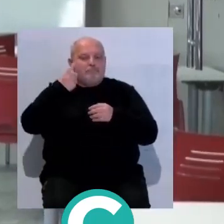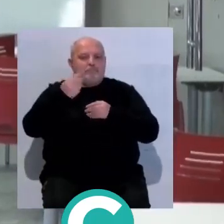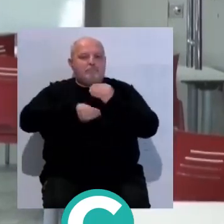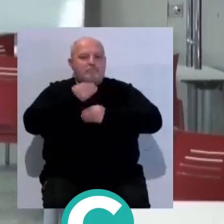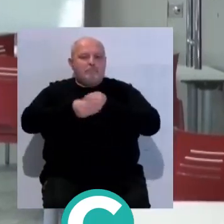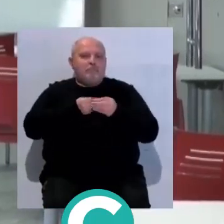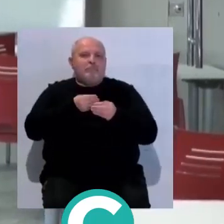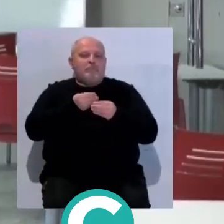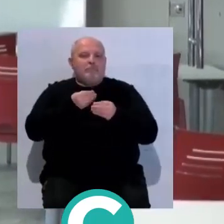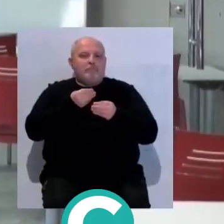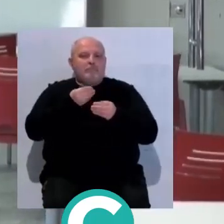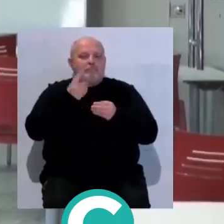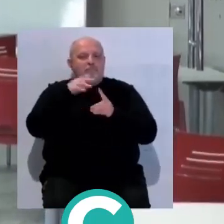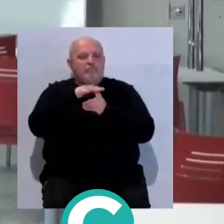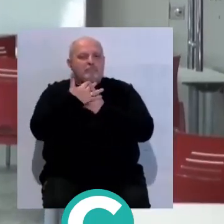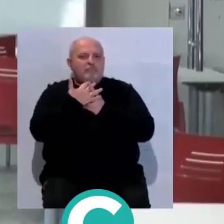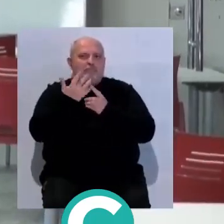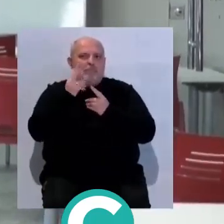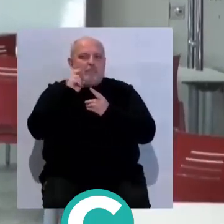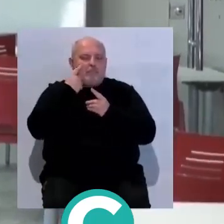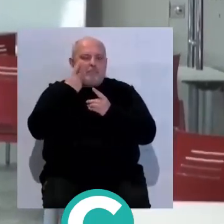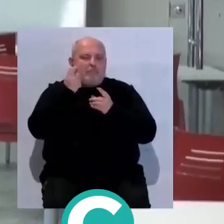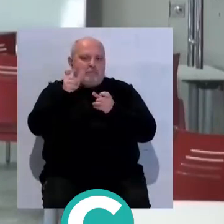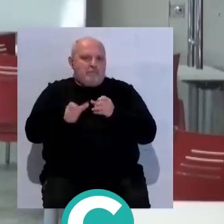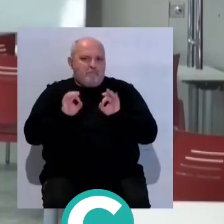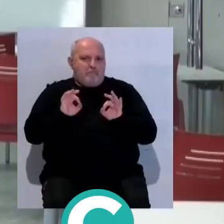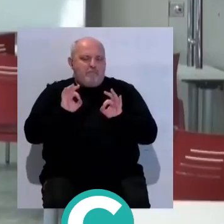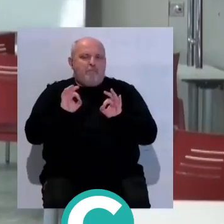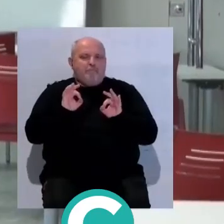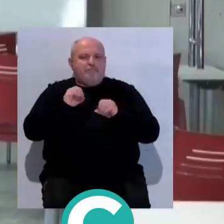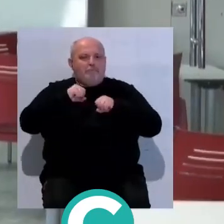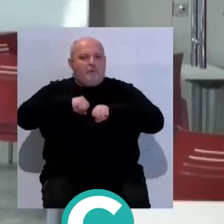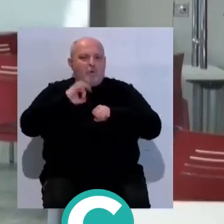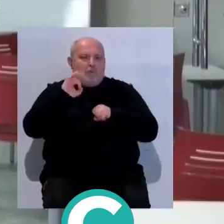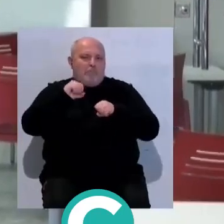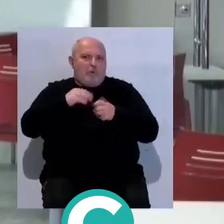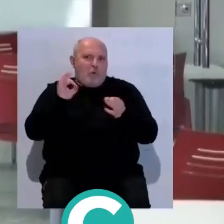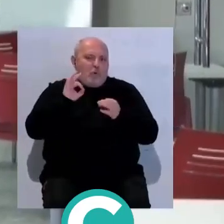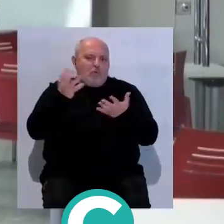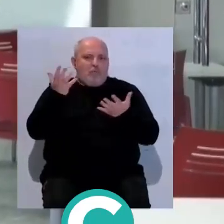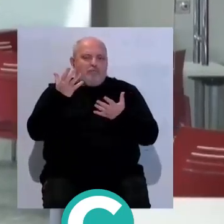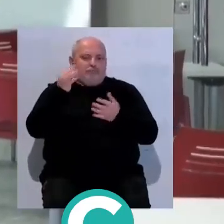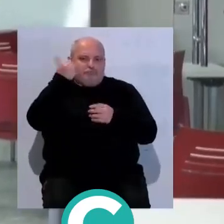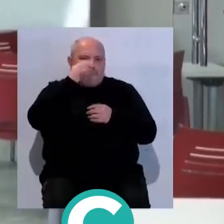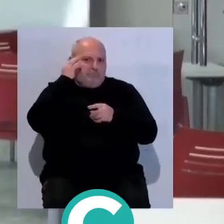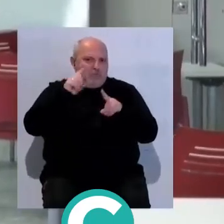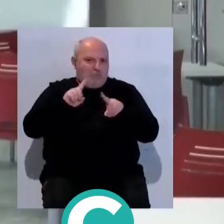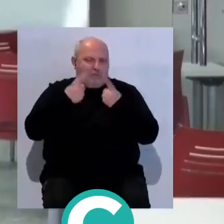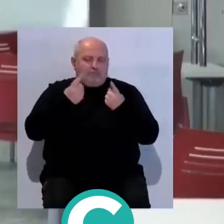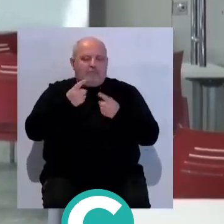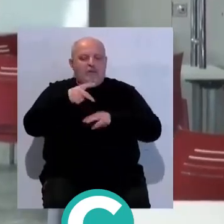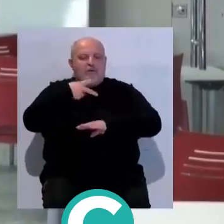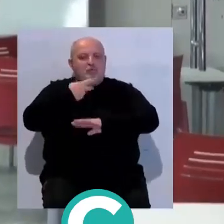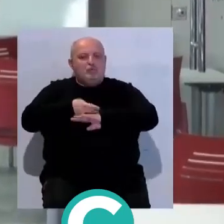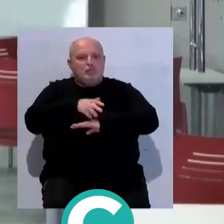que determinar en una situación en la que nos encontremos a una persona, en este caso un adulto o una persona o una adulta, tirada en el